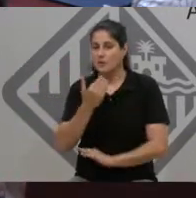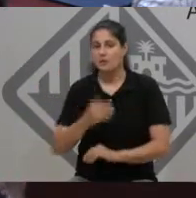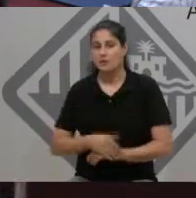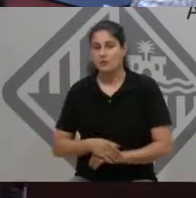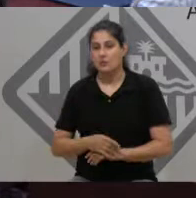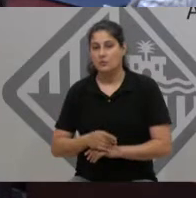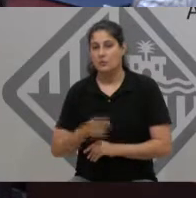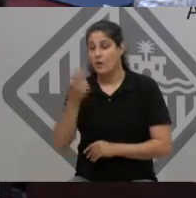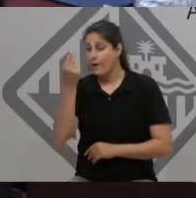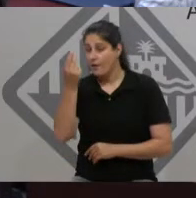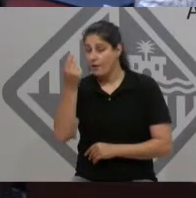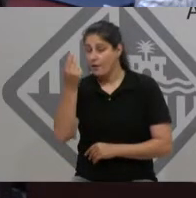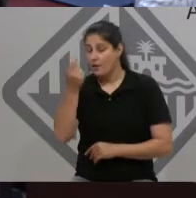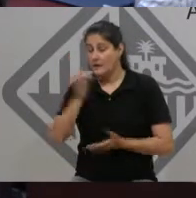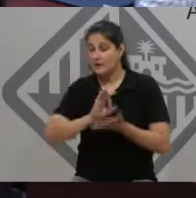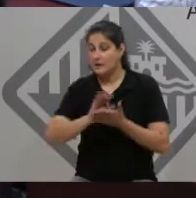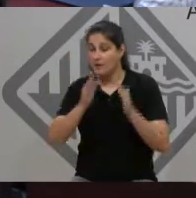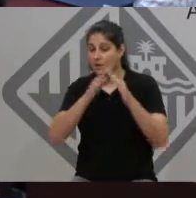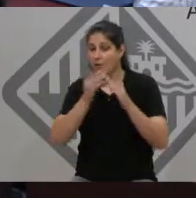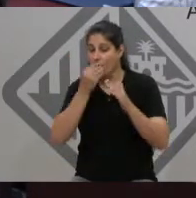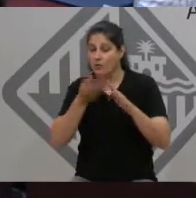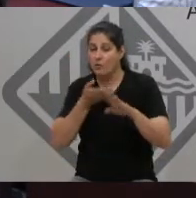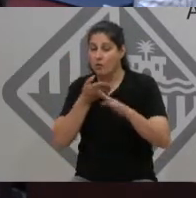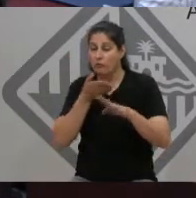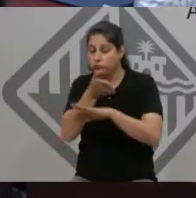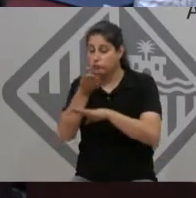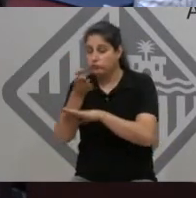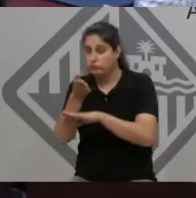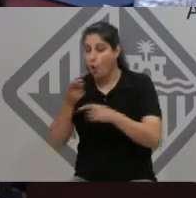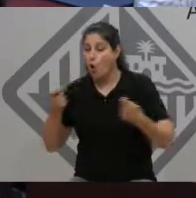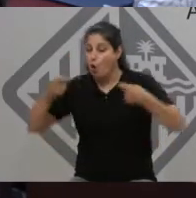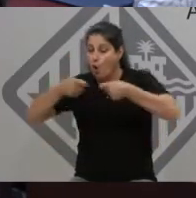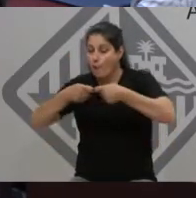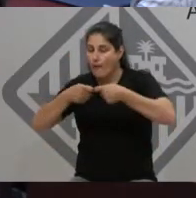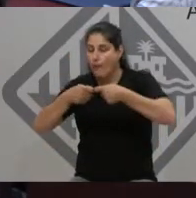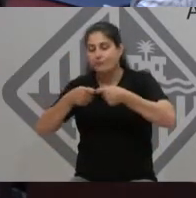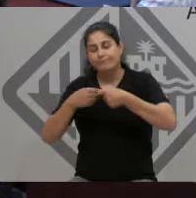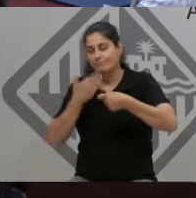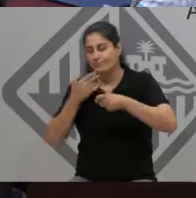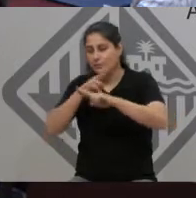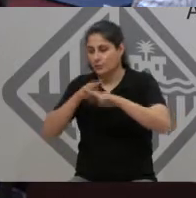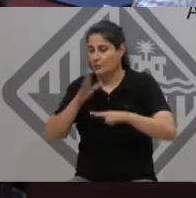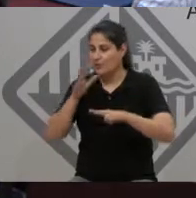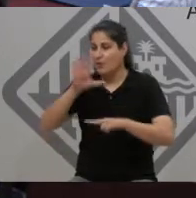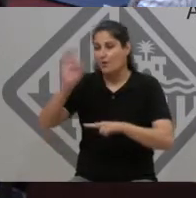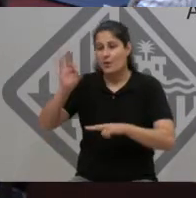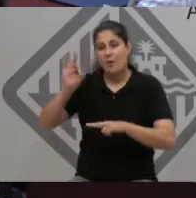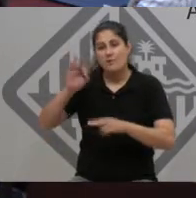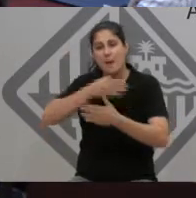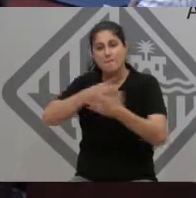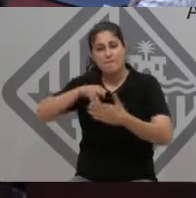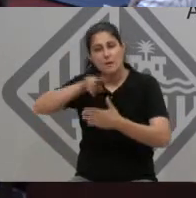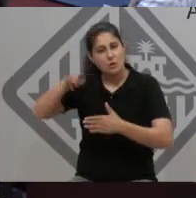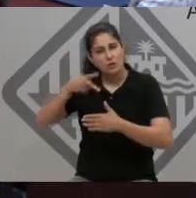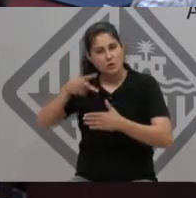del copago en el servicio de ayuda a domicilio. No es comprensible que con más de 50 millones de ingresos que tiene este consistorio actualmente